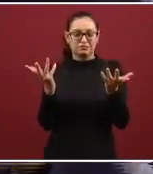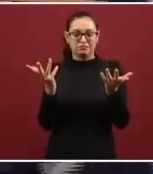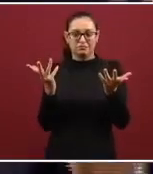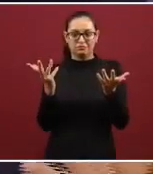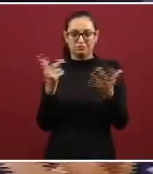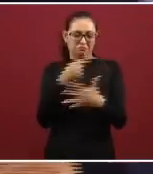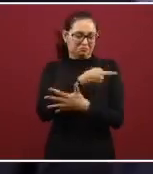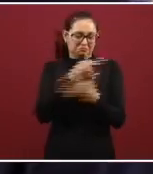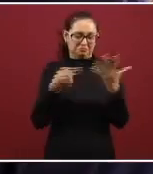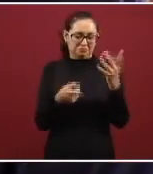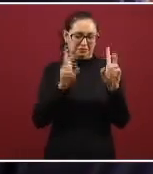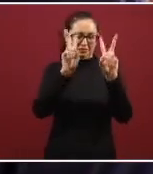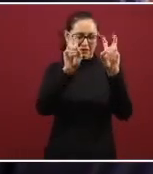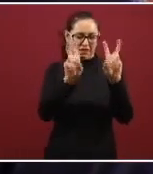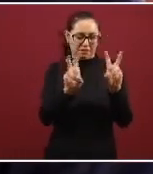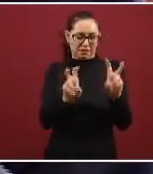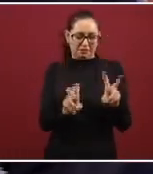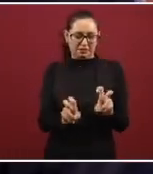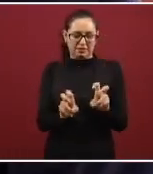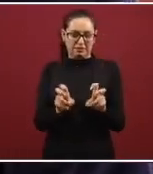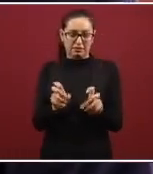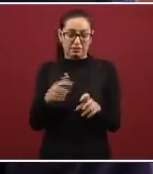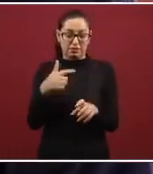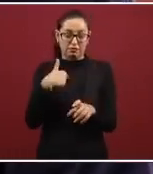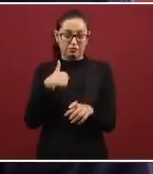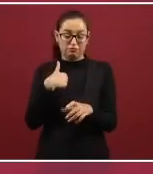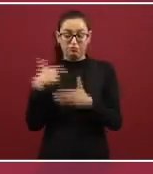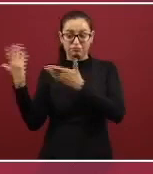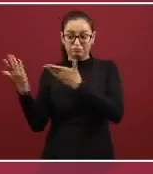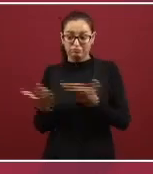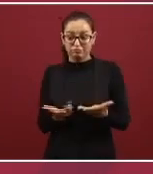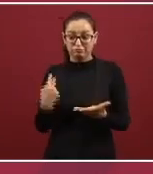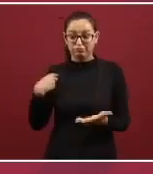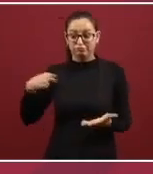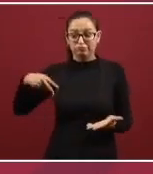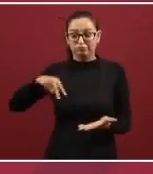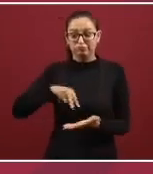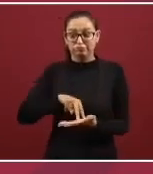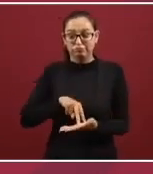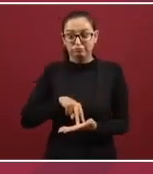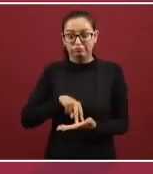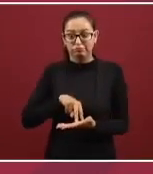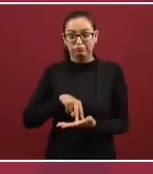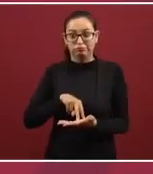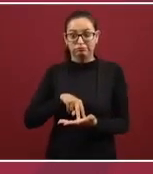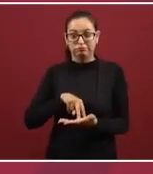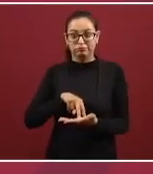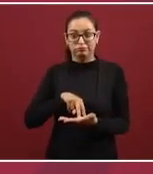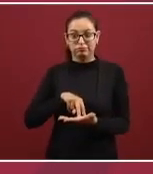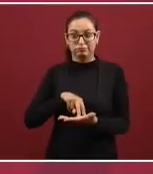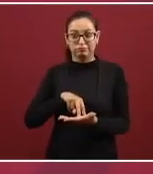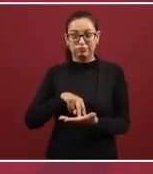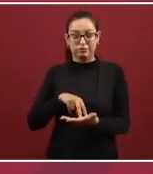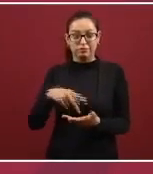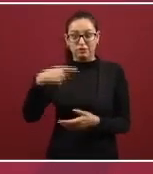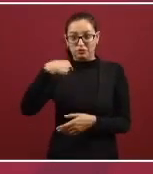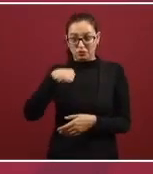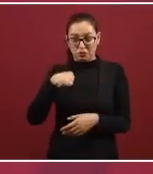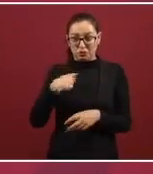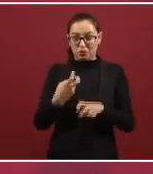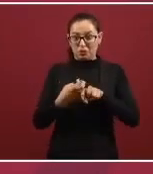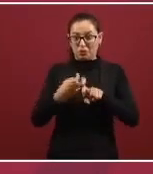entre otras cosas. Llego y desde que me bajo de la camioneta